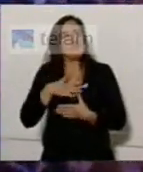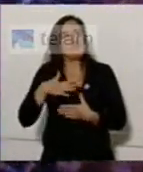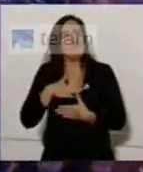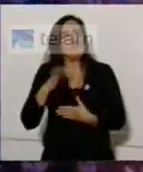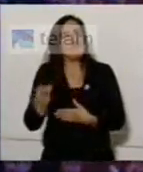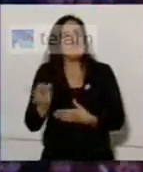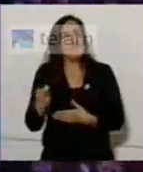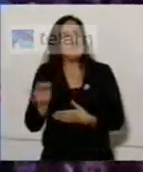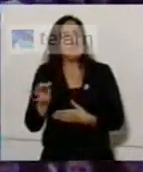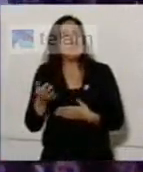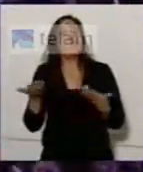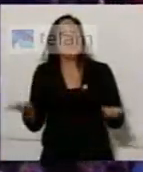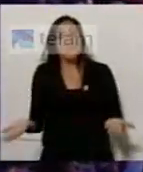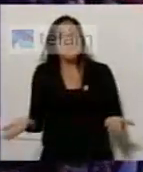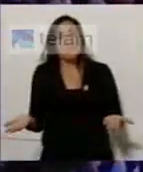Por eso,